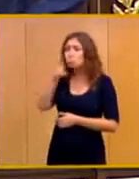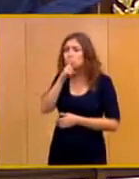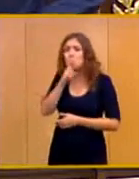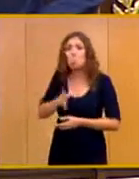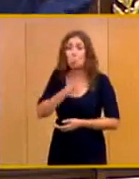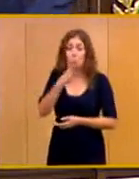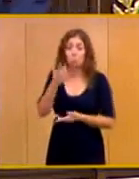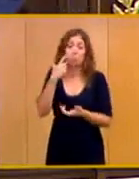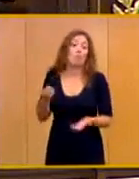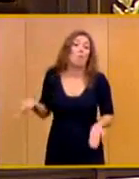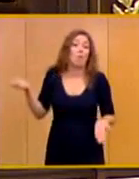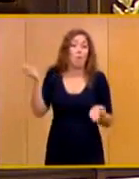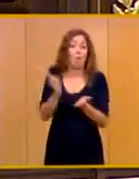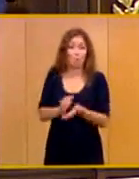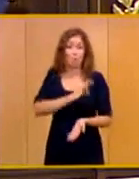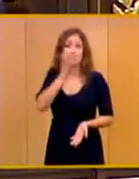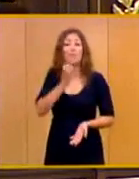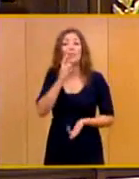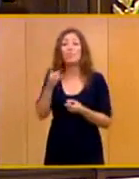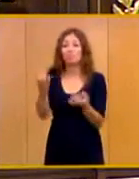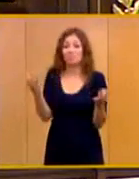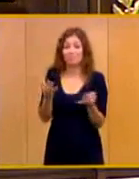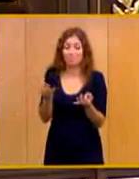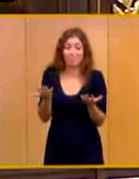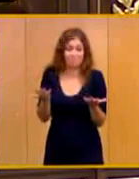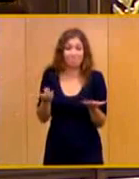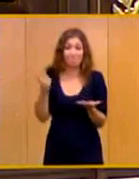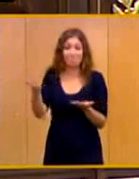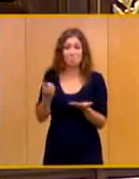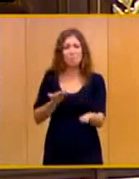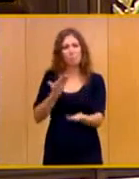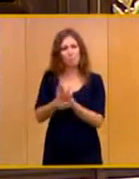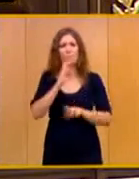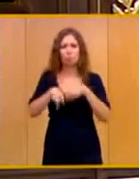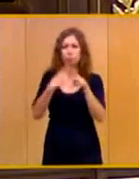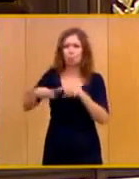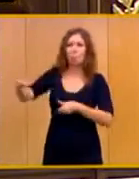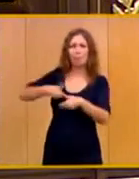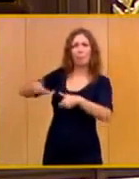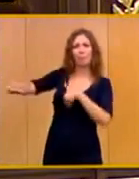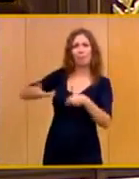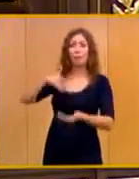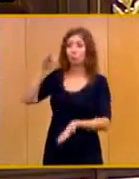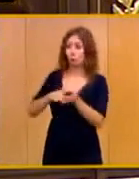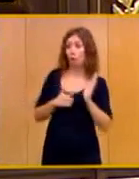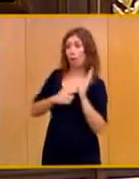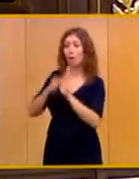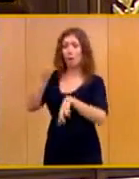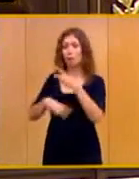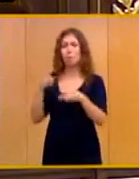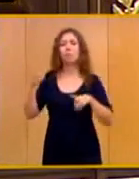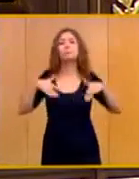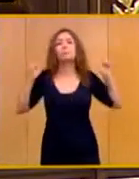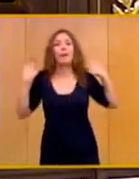Rajoy, porque ha pedido reformas, pide reformas, y cuando llegan las reformas no se moja, no se